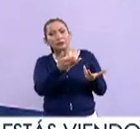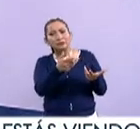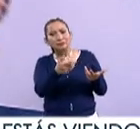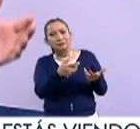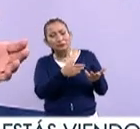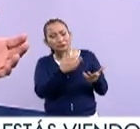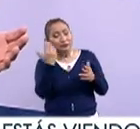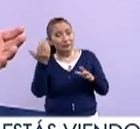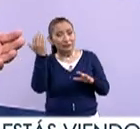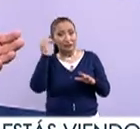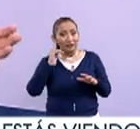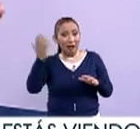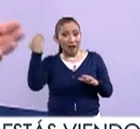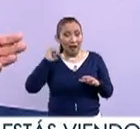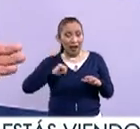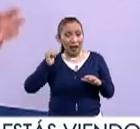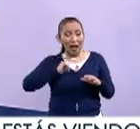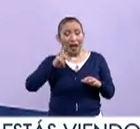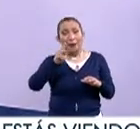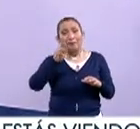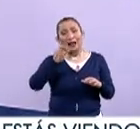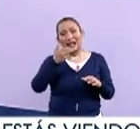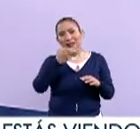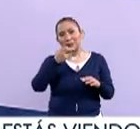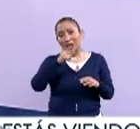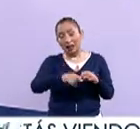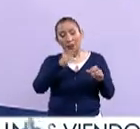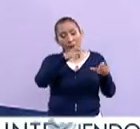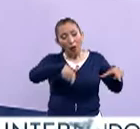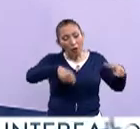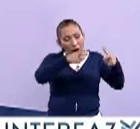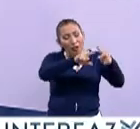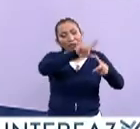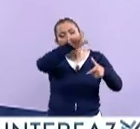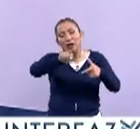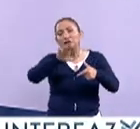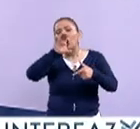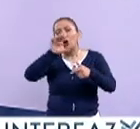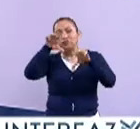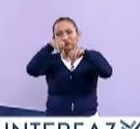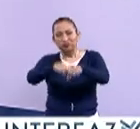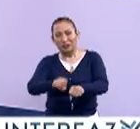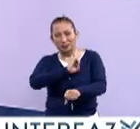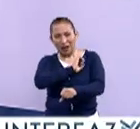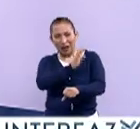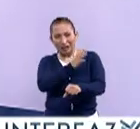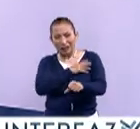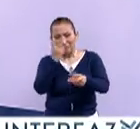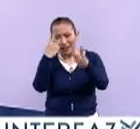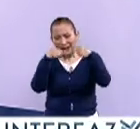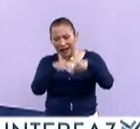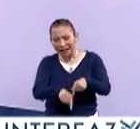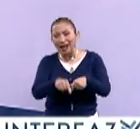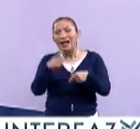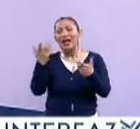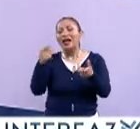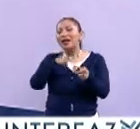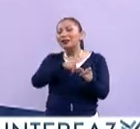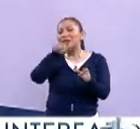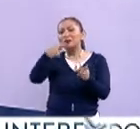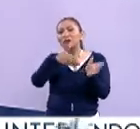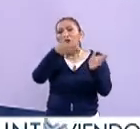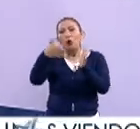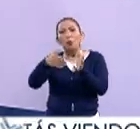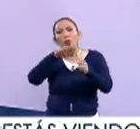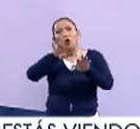la época prehispánica, pasando por la colonia, con la llegada de los españoles y la conquista, y